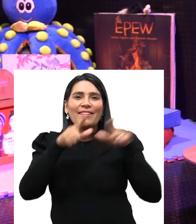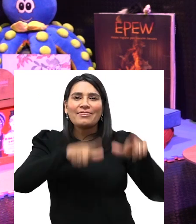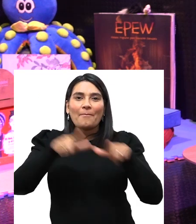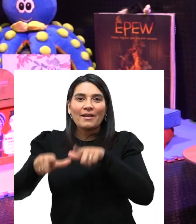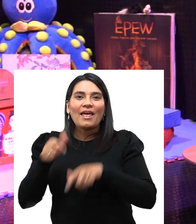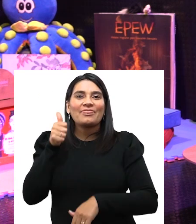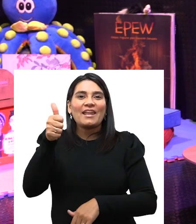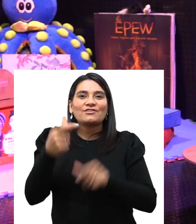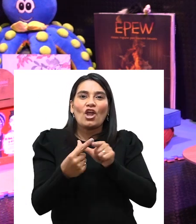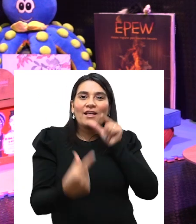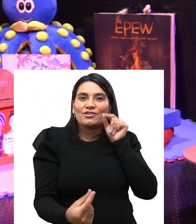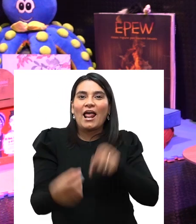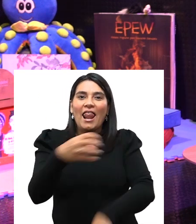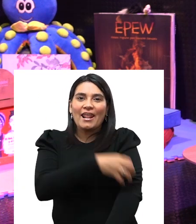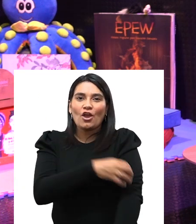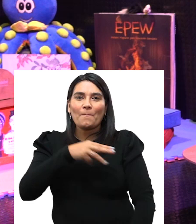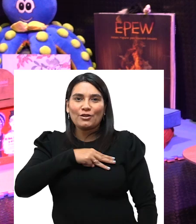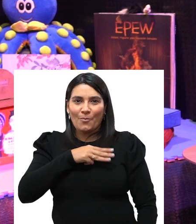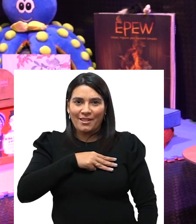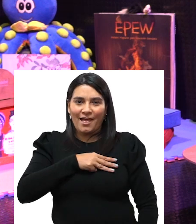Dirección Nacional, de la Región Metropolitana.